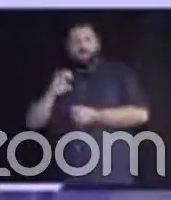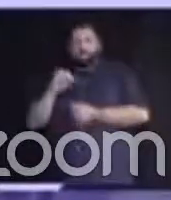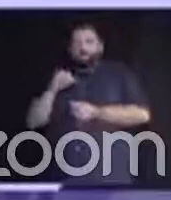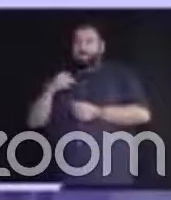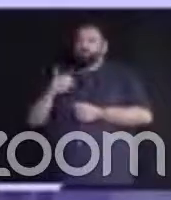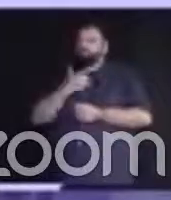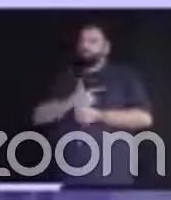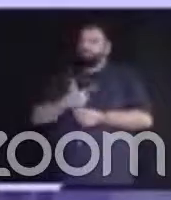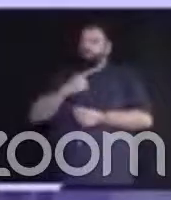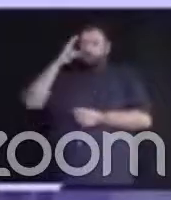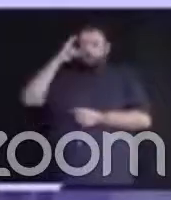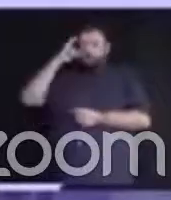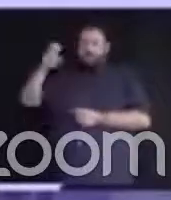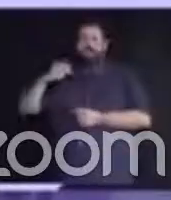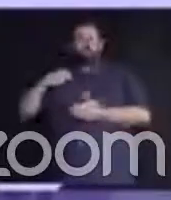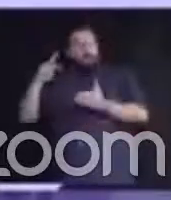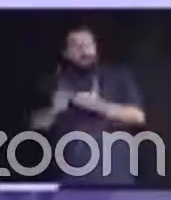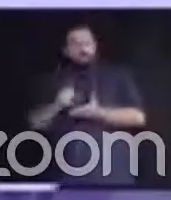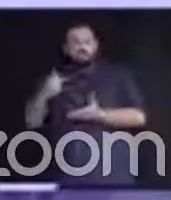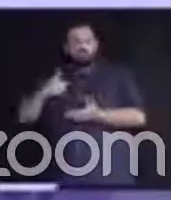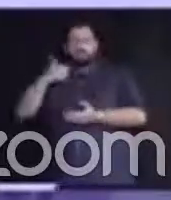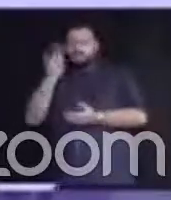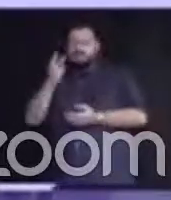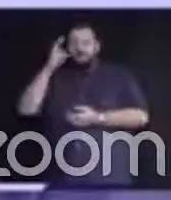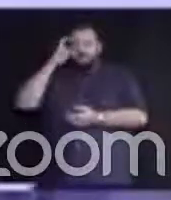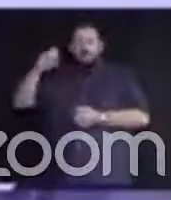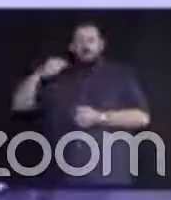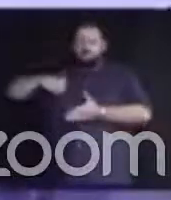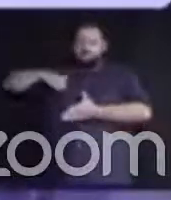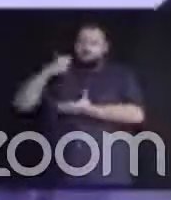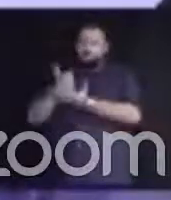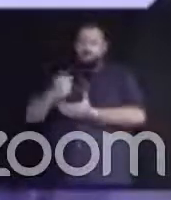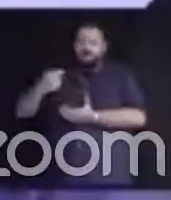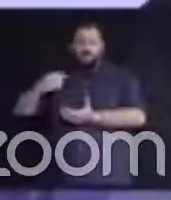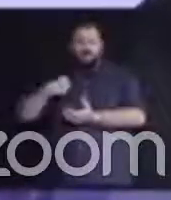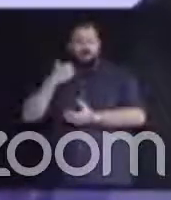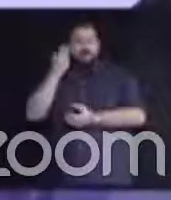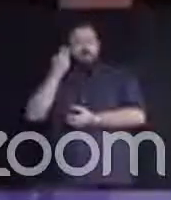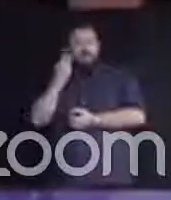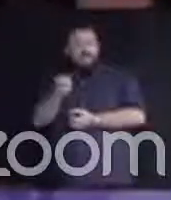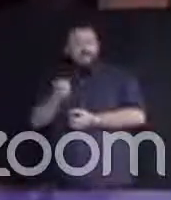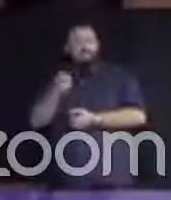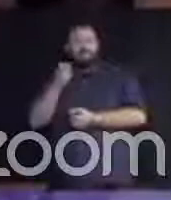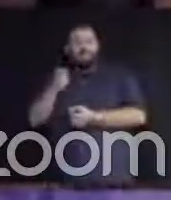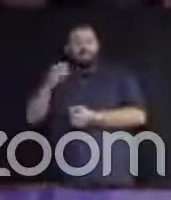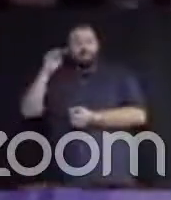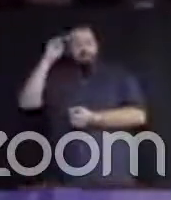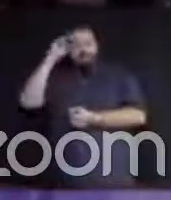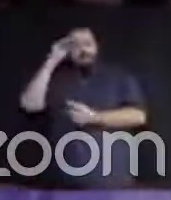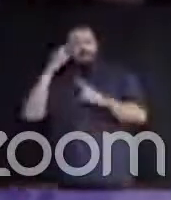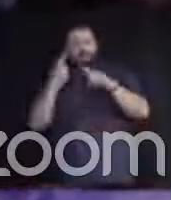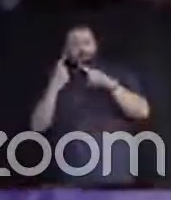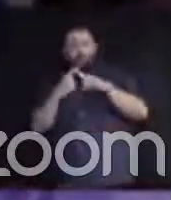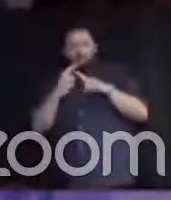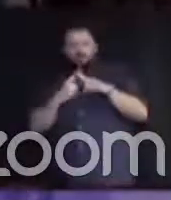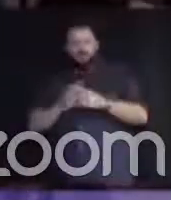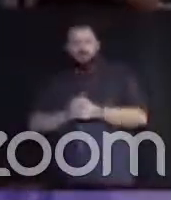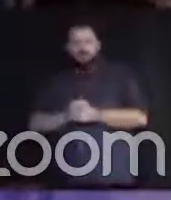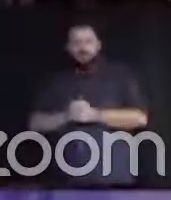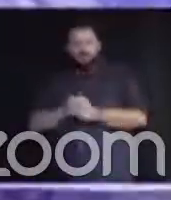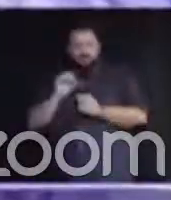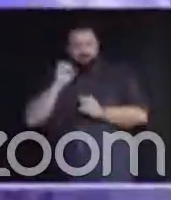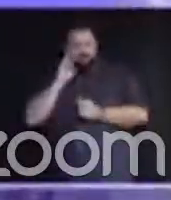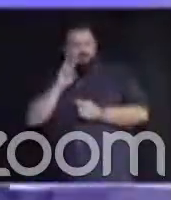sea, es que me gustó viajar y voy a volver a Miami y me lo voy a pagar yo y voy a hacer, así piensen. ¿A poco